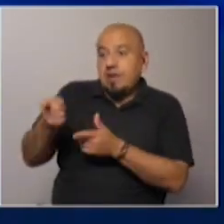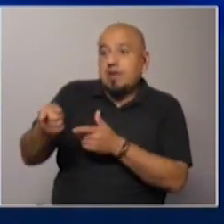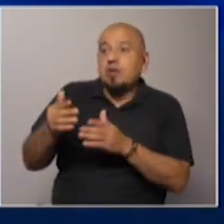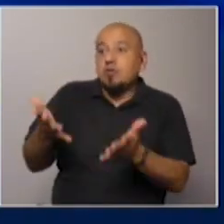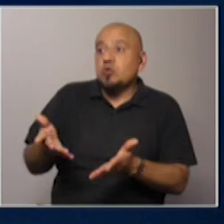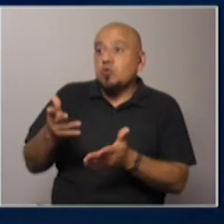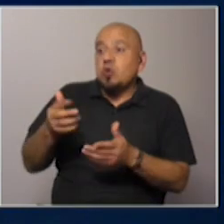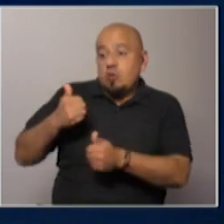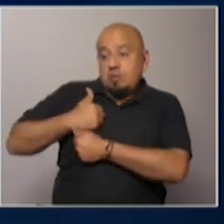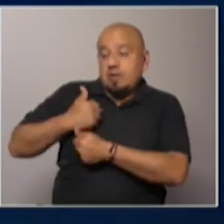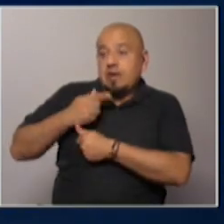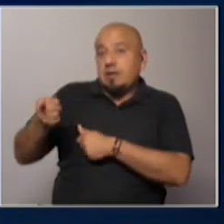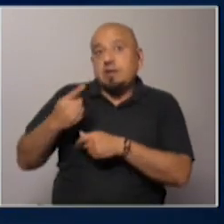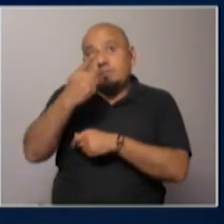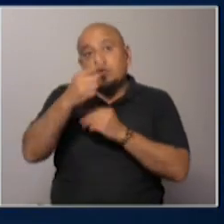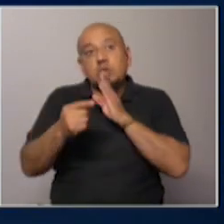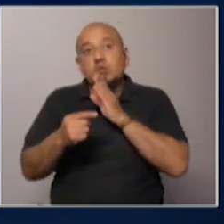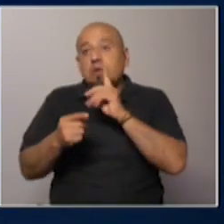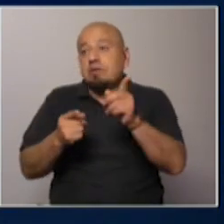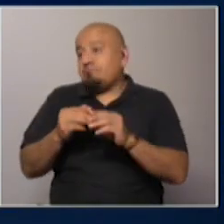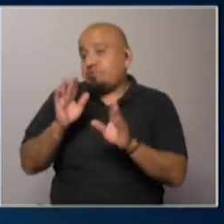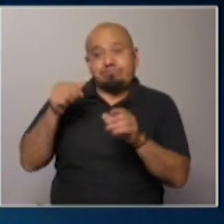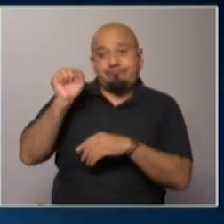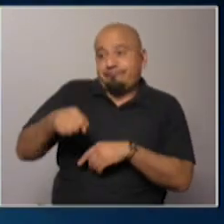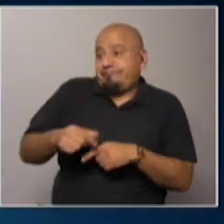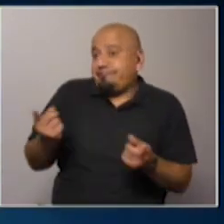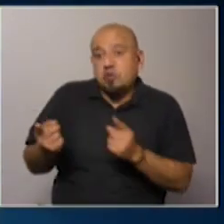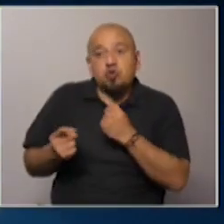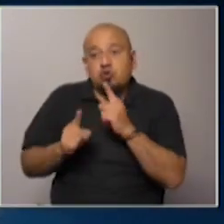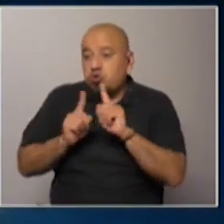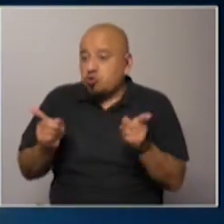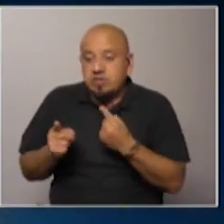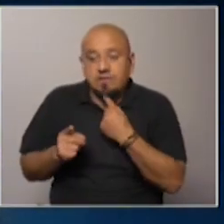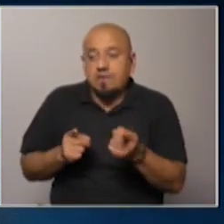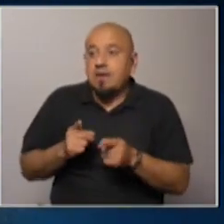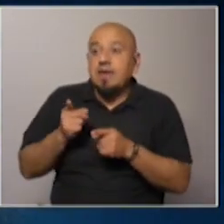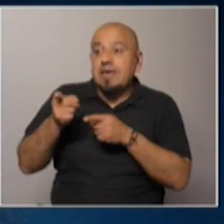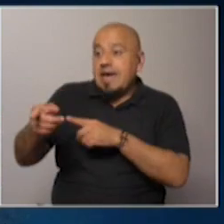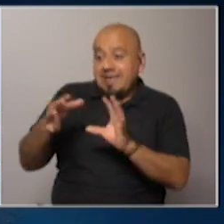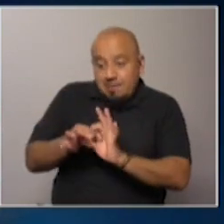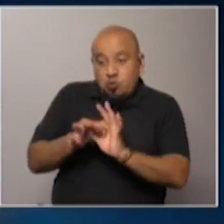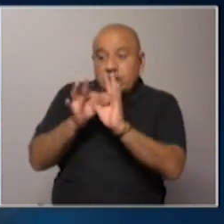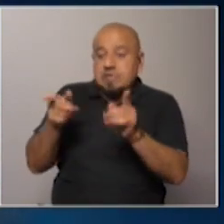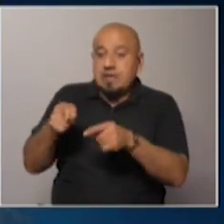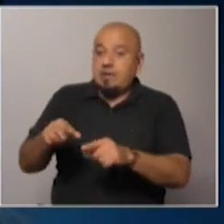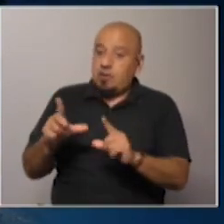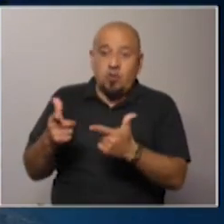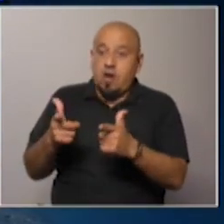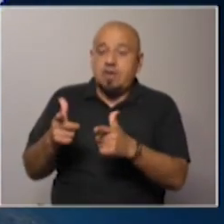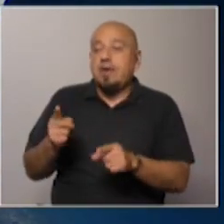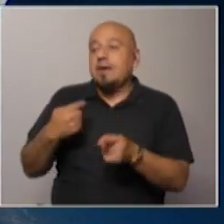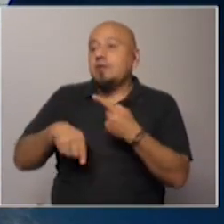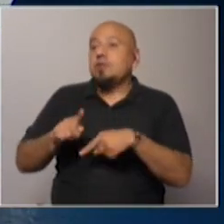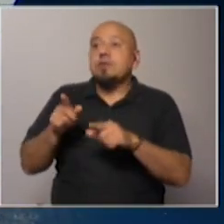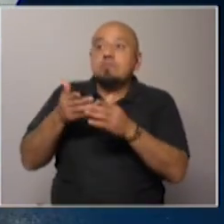botas militares ni tampoco para el propio eeuu porque ni ha llevado la democracia allí como prometió y por supuesto que sigue siendo un